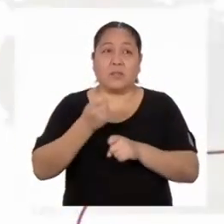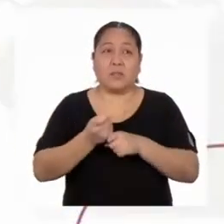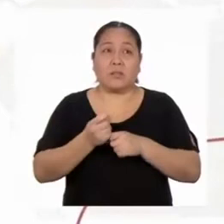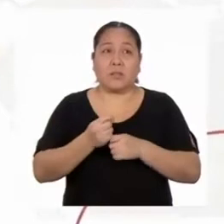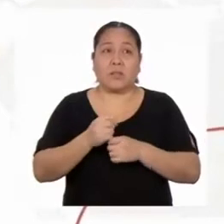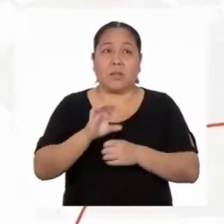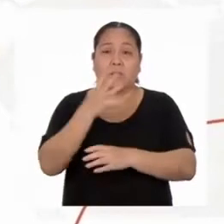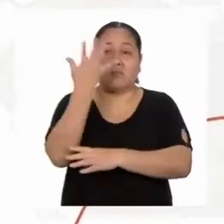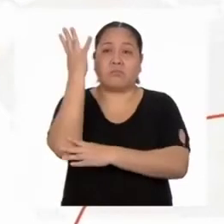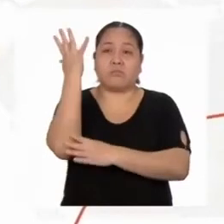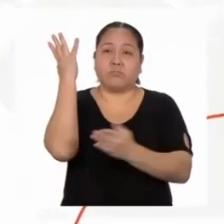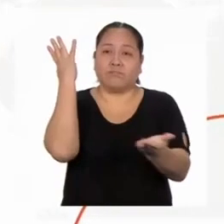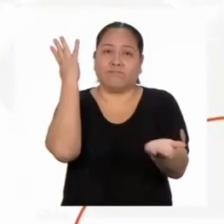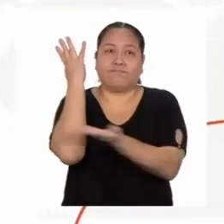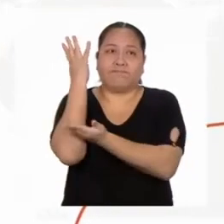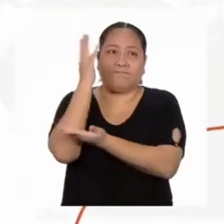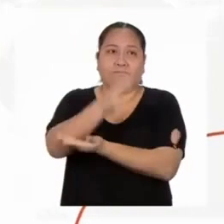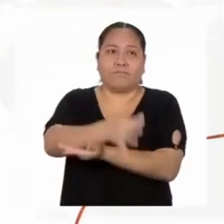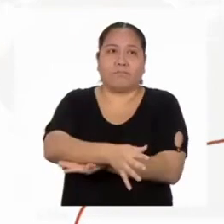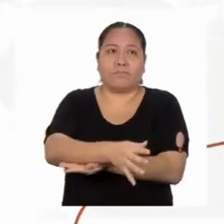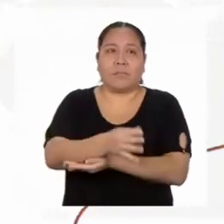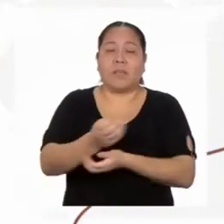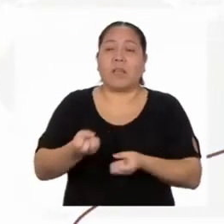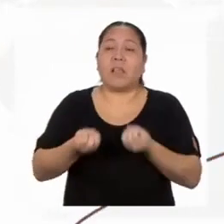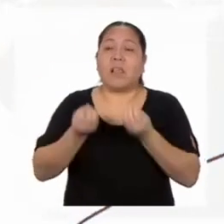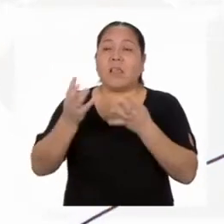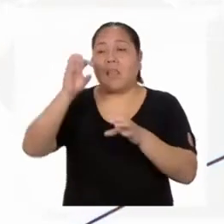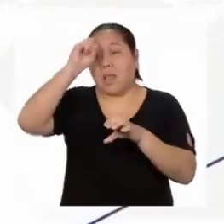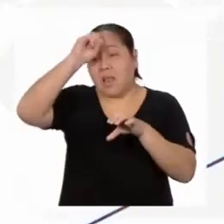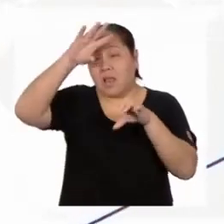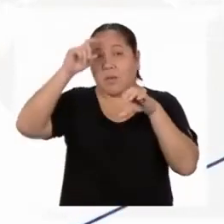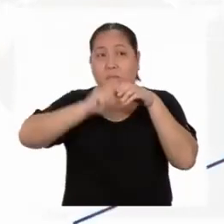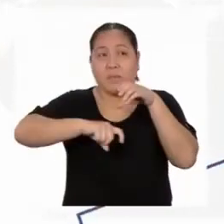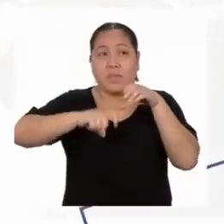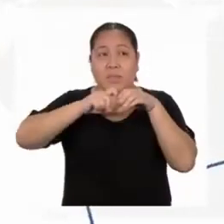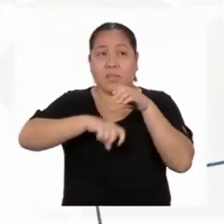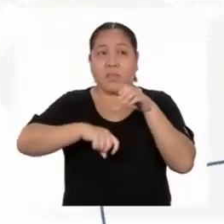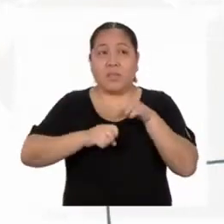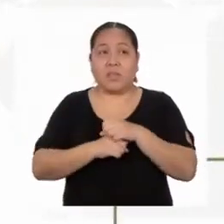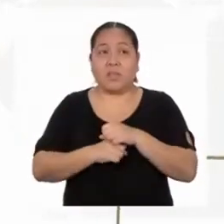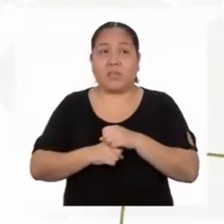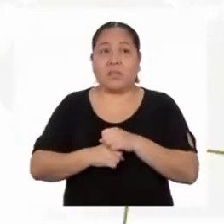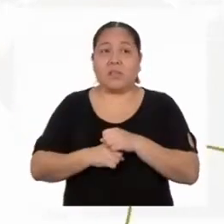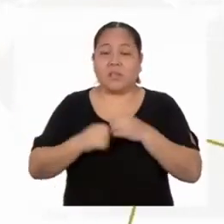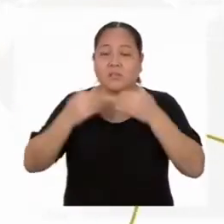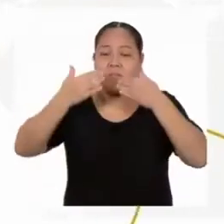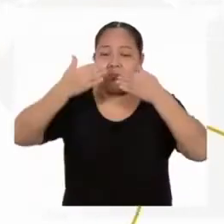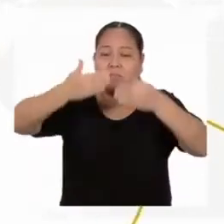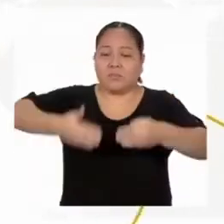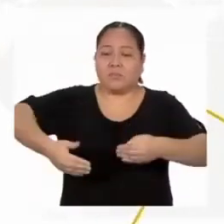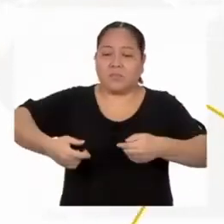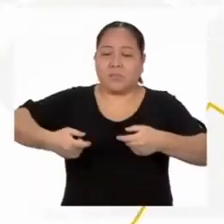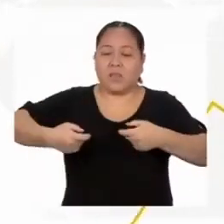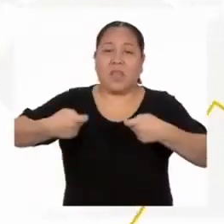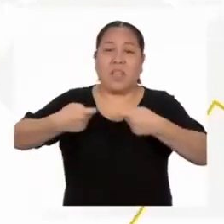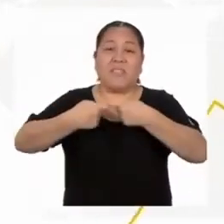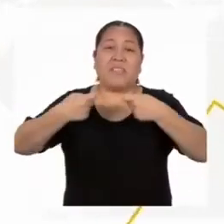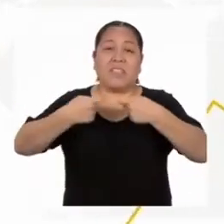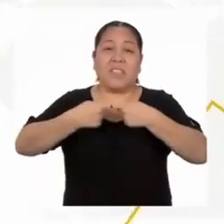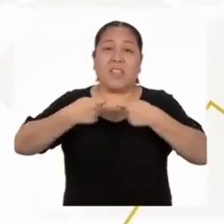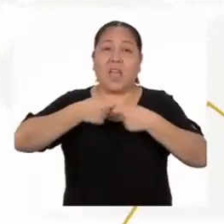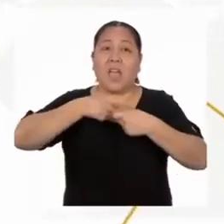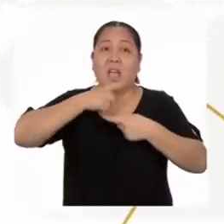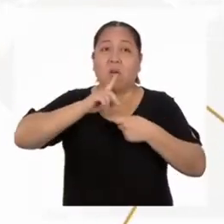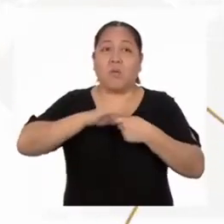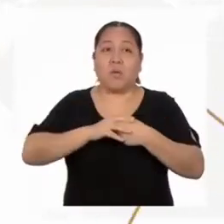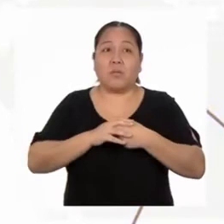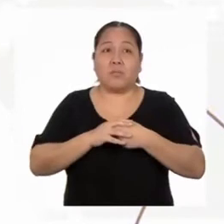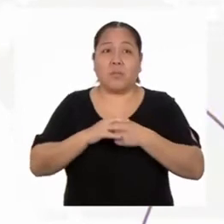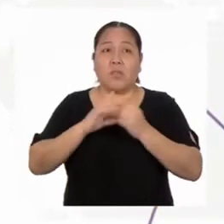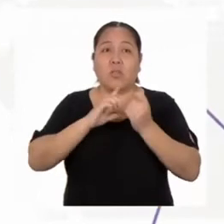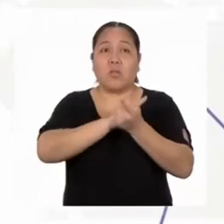deforestación, las concesiones mineras, las represas hidroeléctricas, los cambios en la legislación sobre áreas